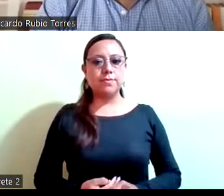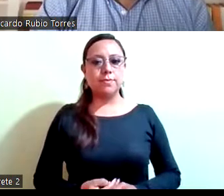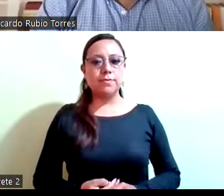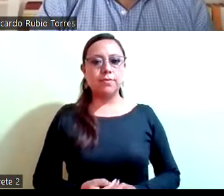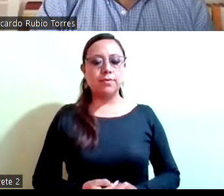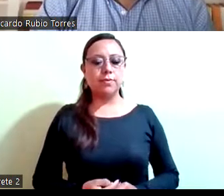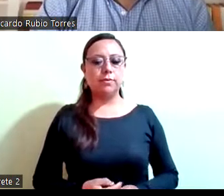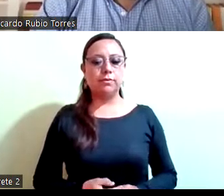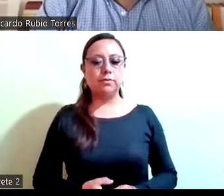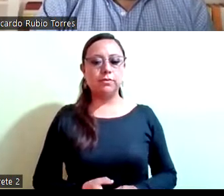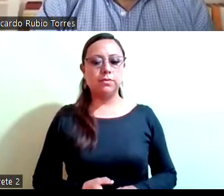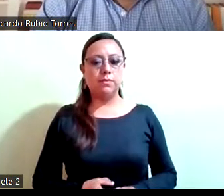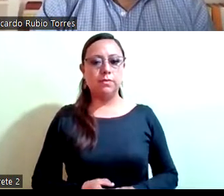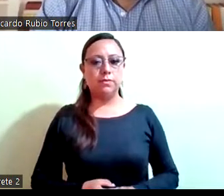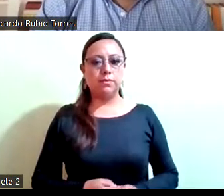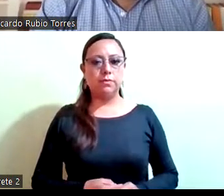Un segundo.